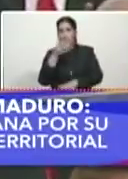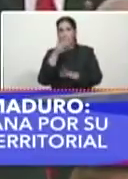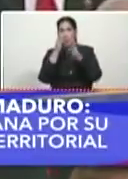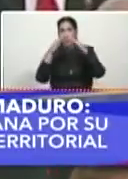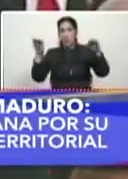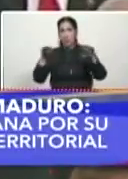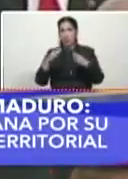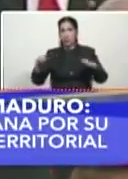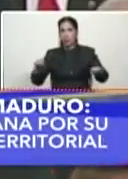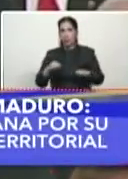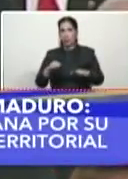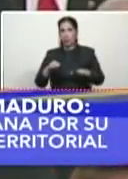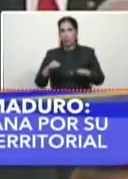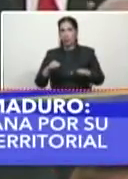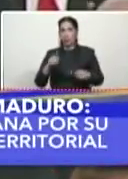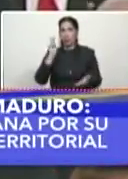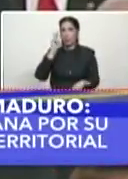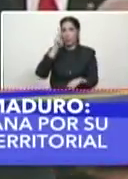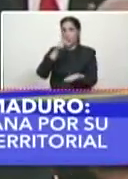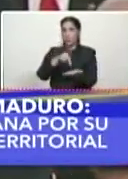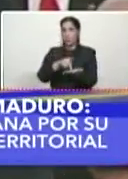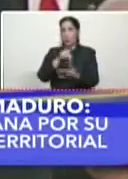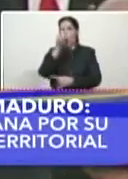llegamos a